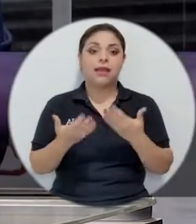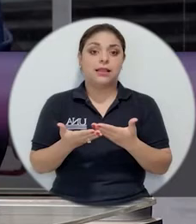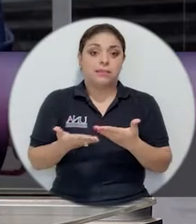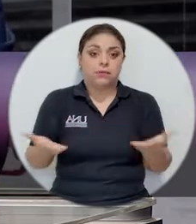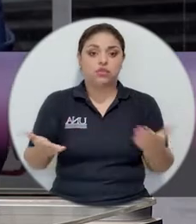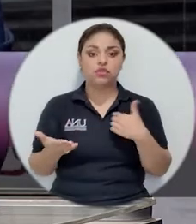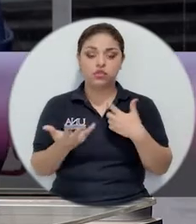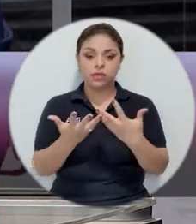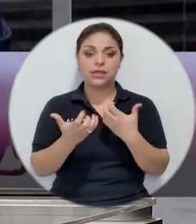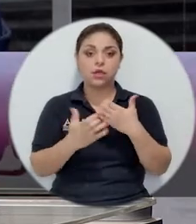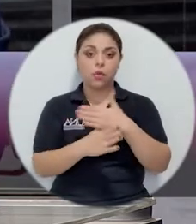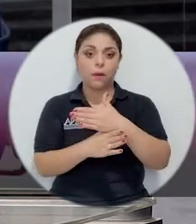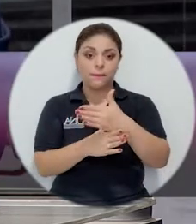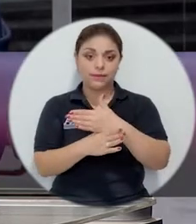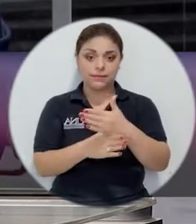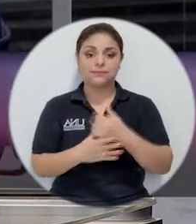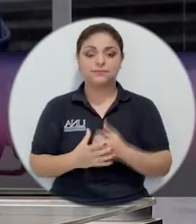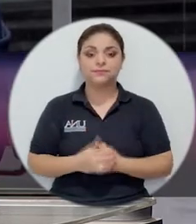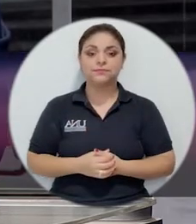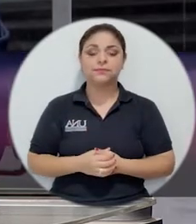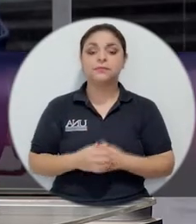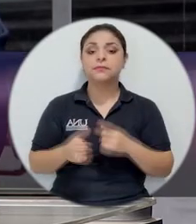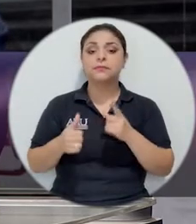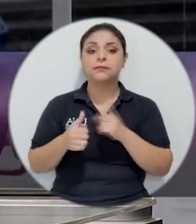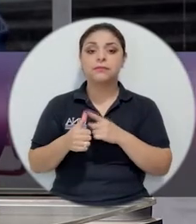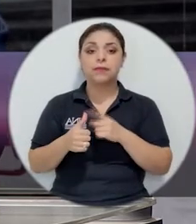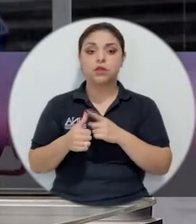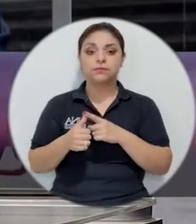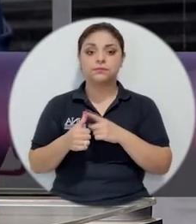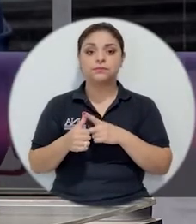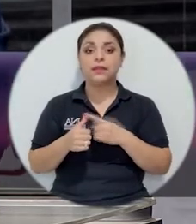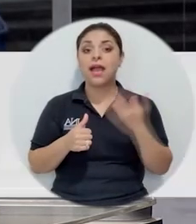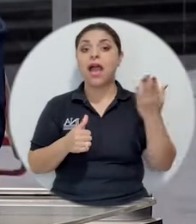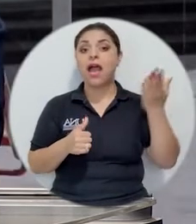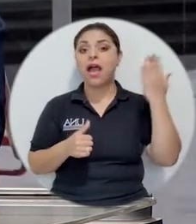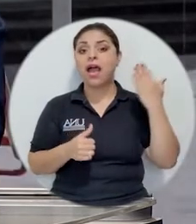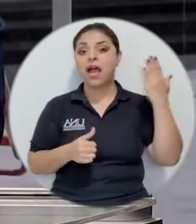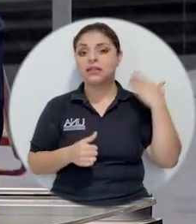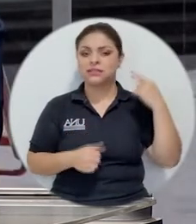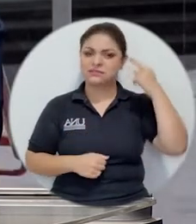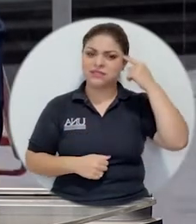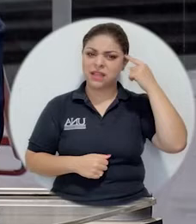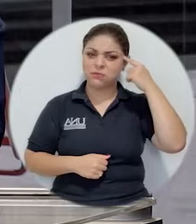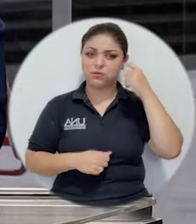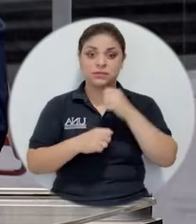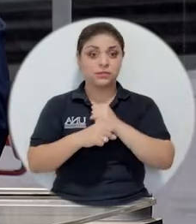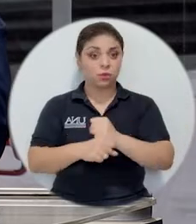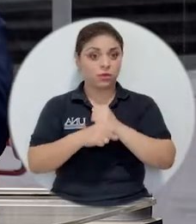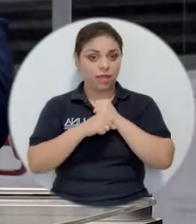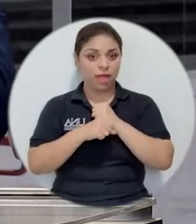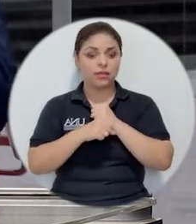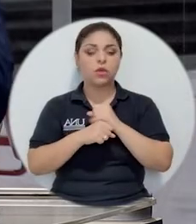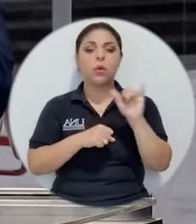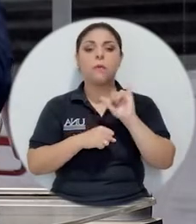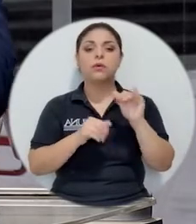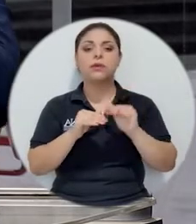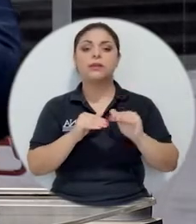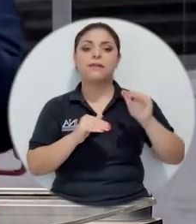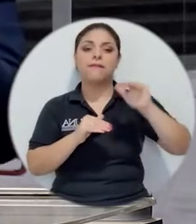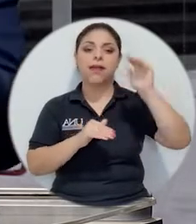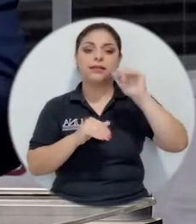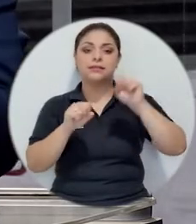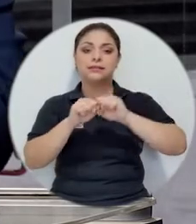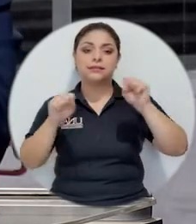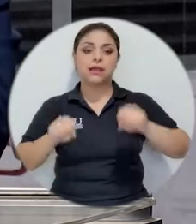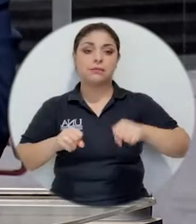importante compartir. Uno de ellos es que solíamos pensar, cuando hablábamos de la seguridad, en el nivel del